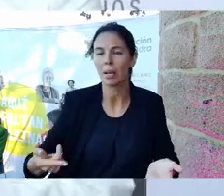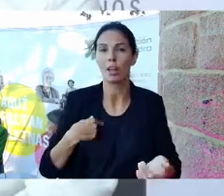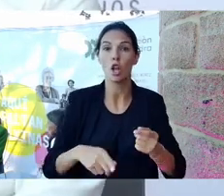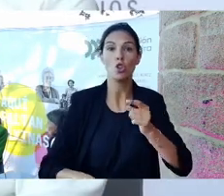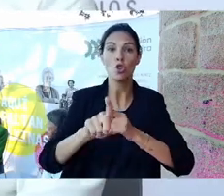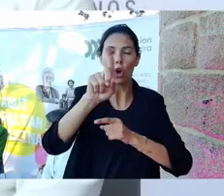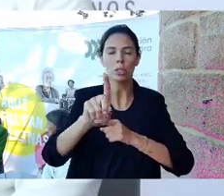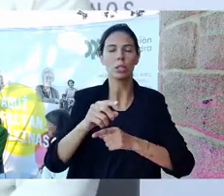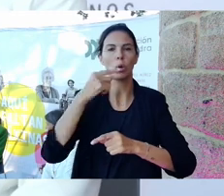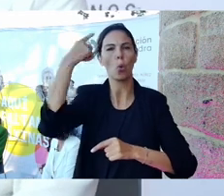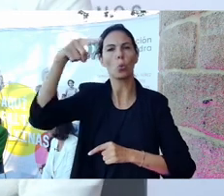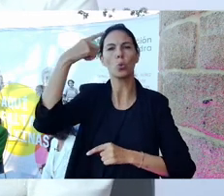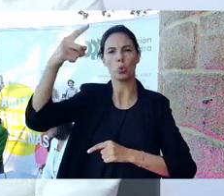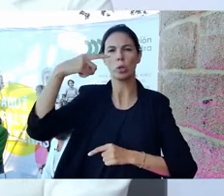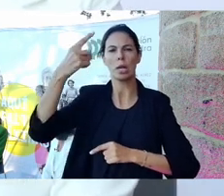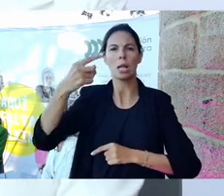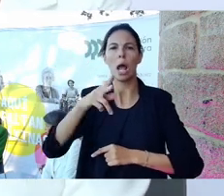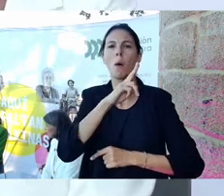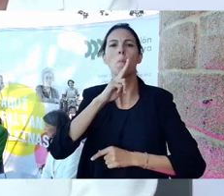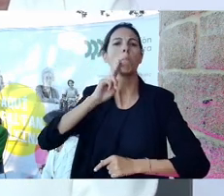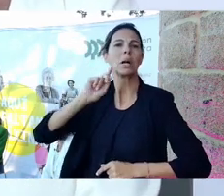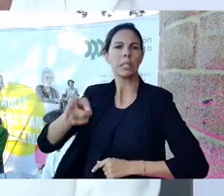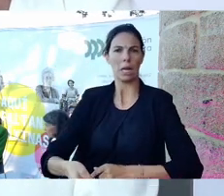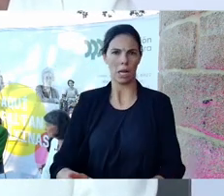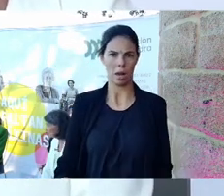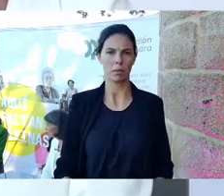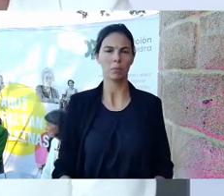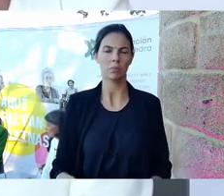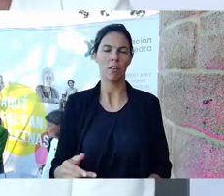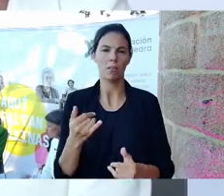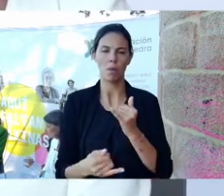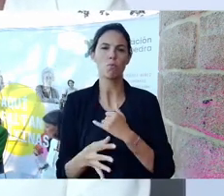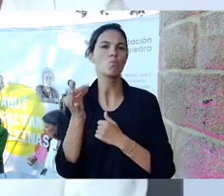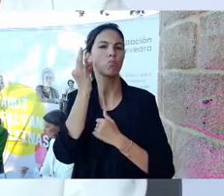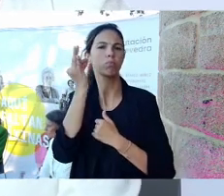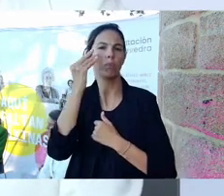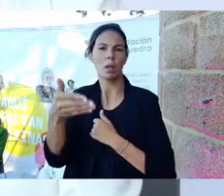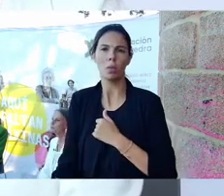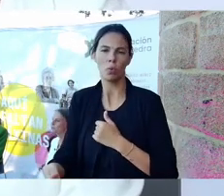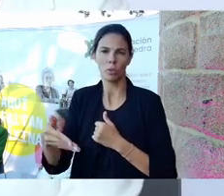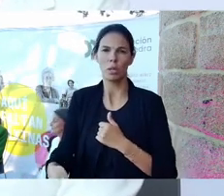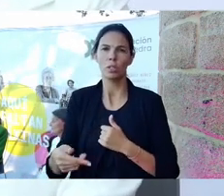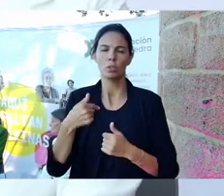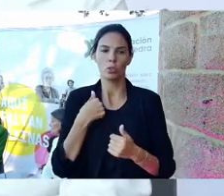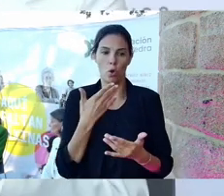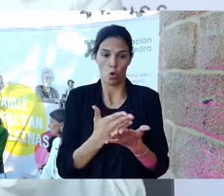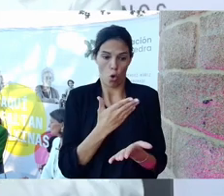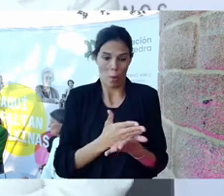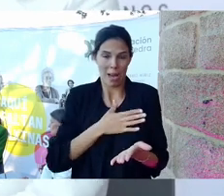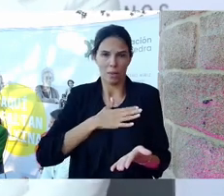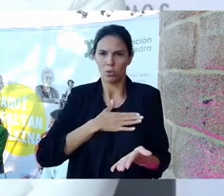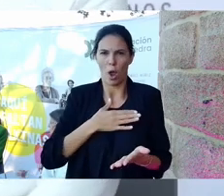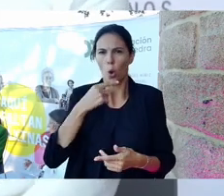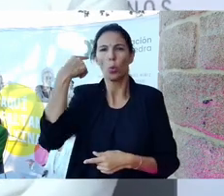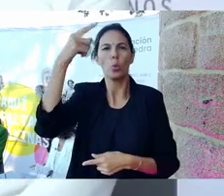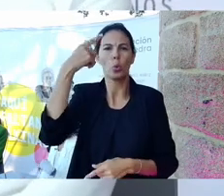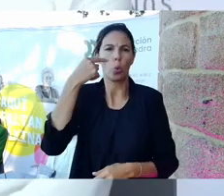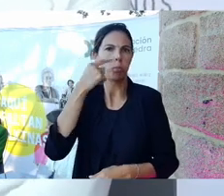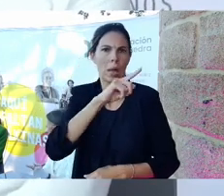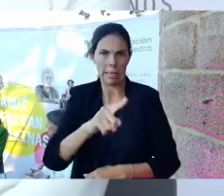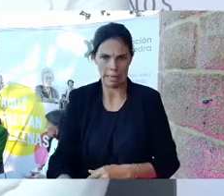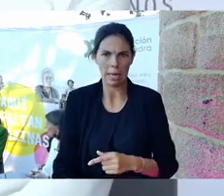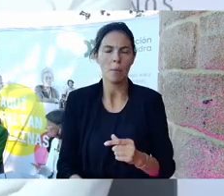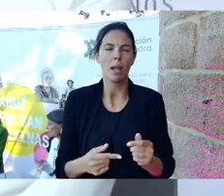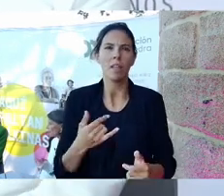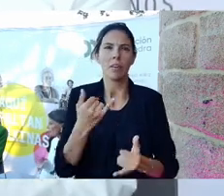de la península, existió durante siglos una cultura matriarcal en la cual las mujeres tenían mucha importancia. Yo la he novelado en algunas de mis novelas y es una